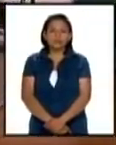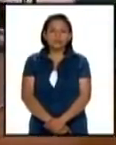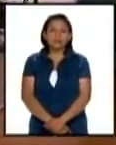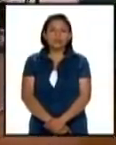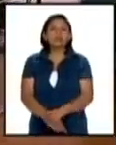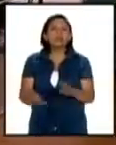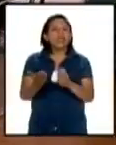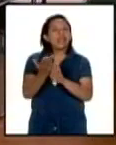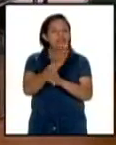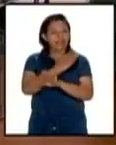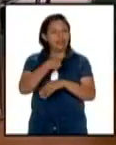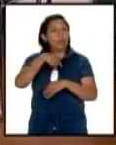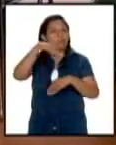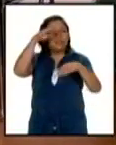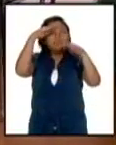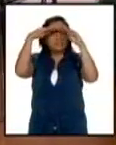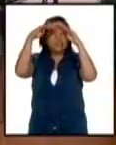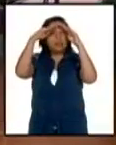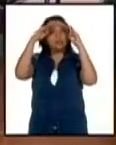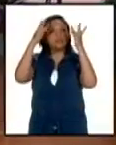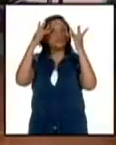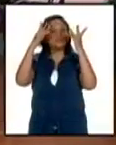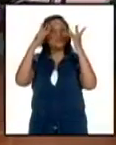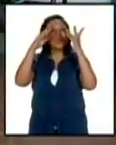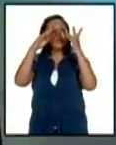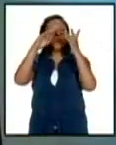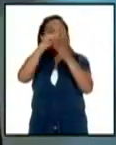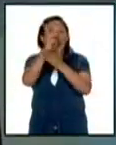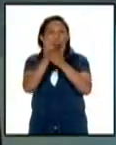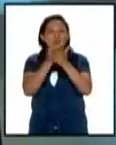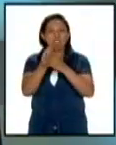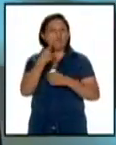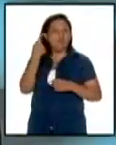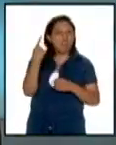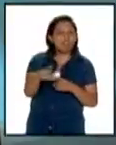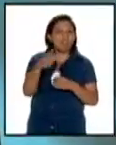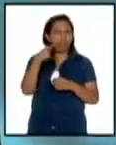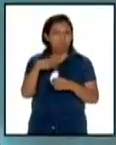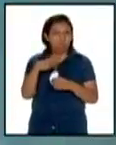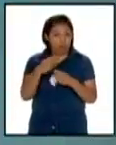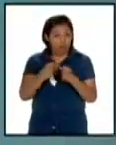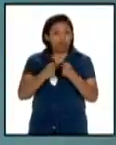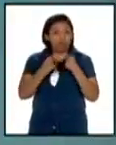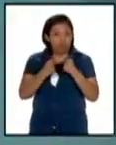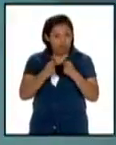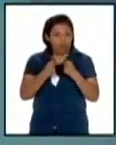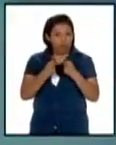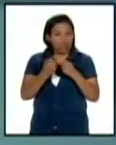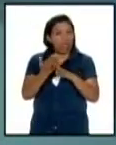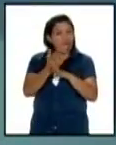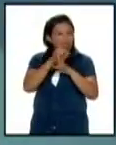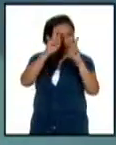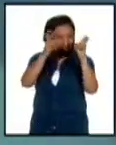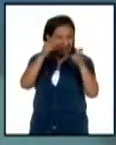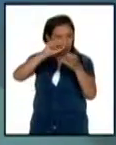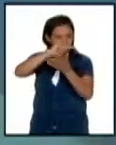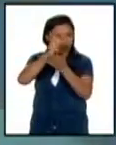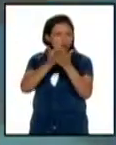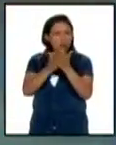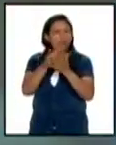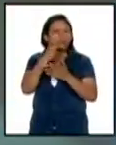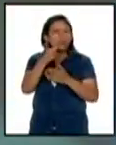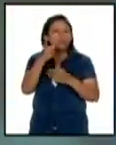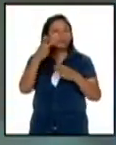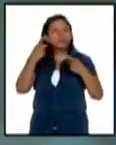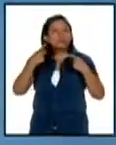Bueno, habíamos pensado hacer un programa de mucha denuncia, un programa muy fuerte. Incluso a este programa lo habíamos llamado